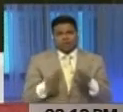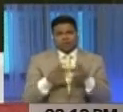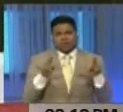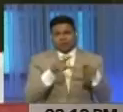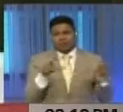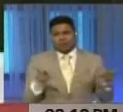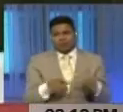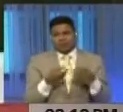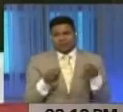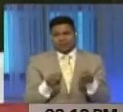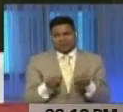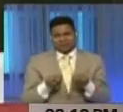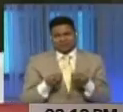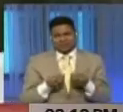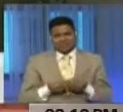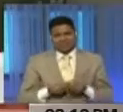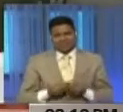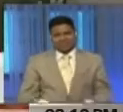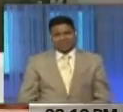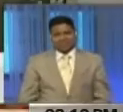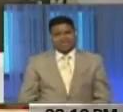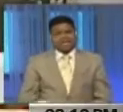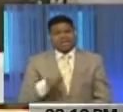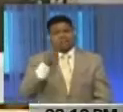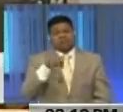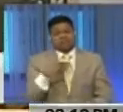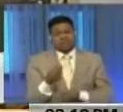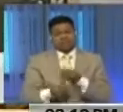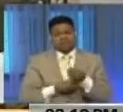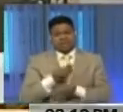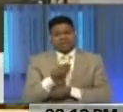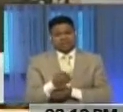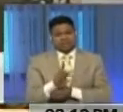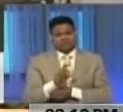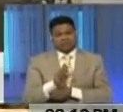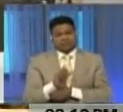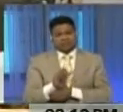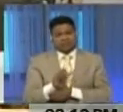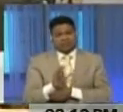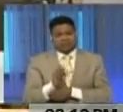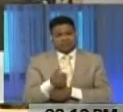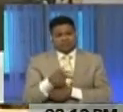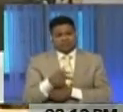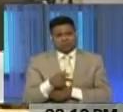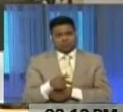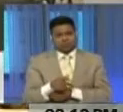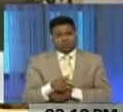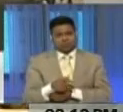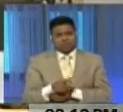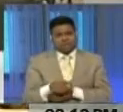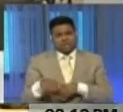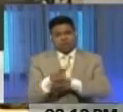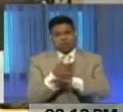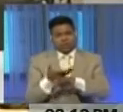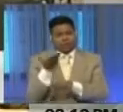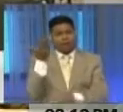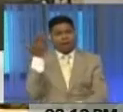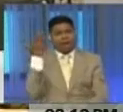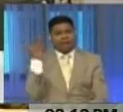fueron otorgadas en concesión y que nunca debieron haber sido otorgadas en gobiernos anteriores.